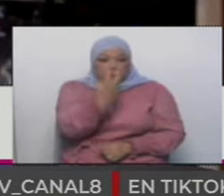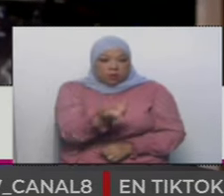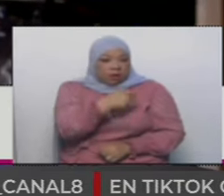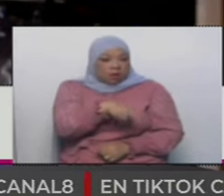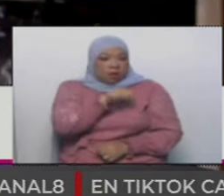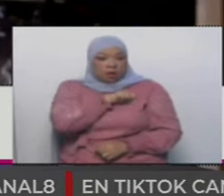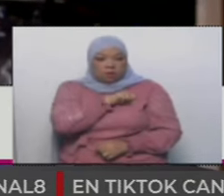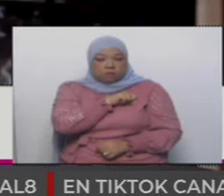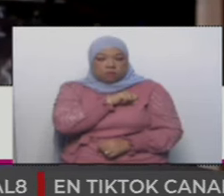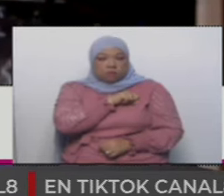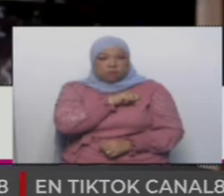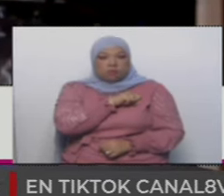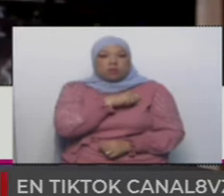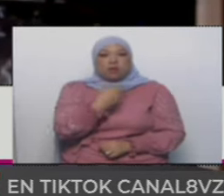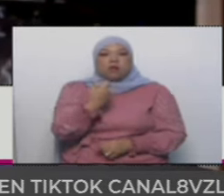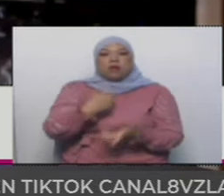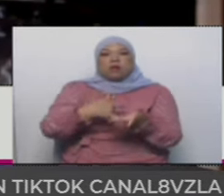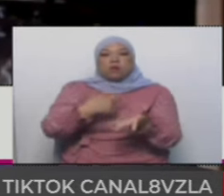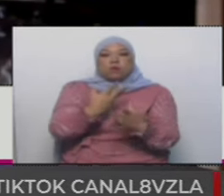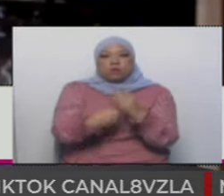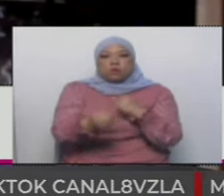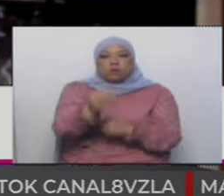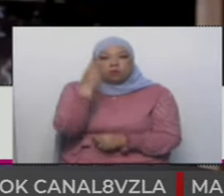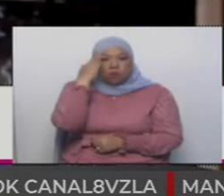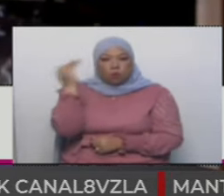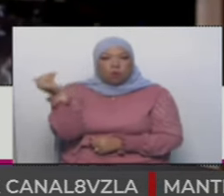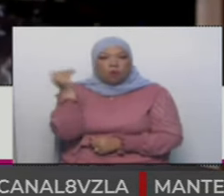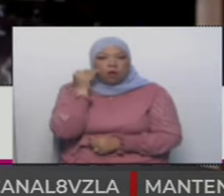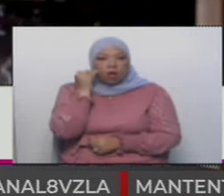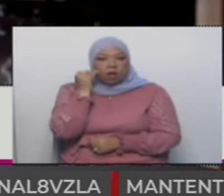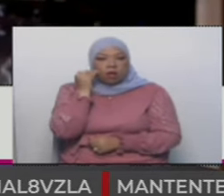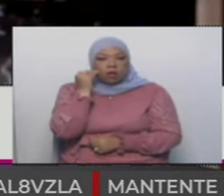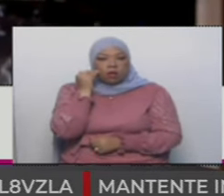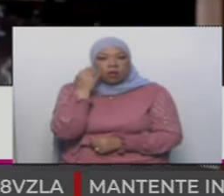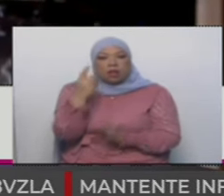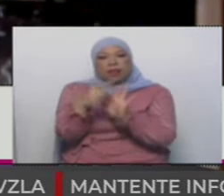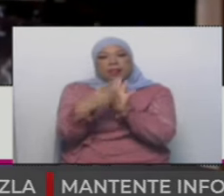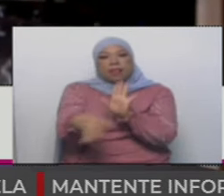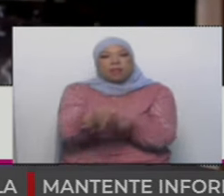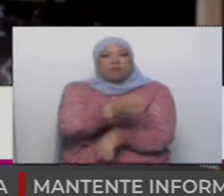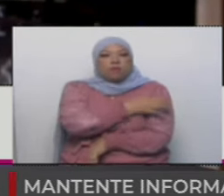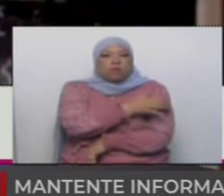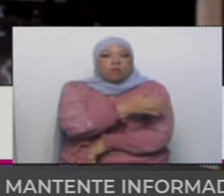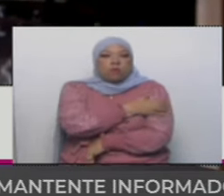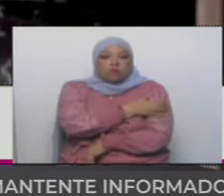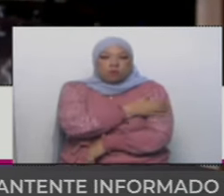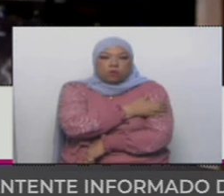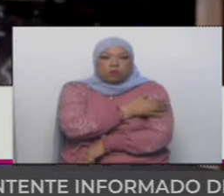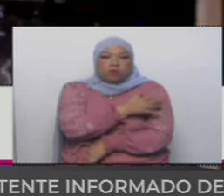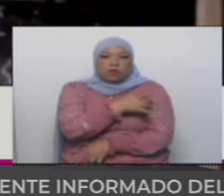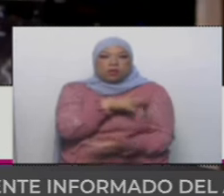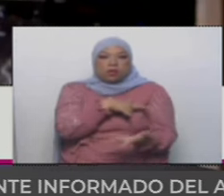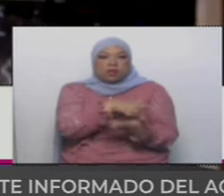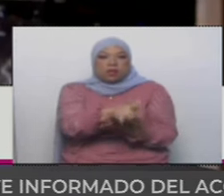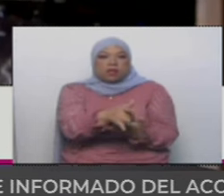Y sabemos que le ofreció que se fuera a Países Bajos, porque la derecha que gobierna en Países Bajos quería